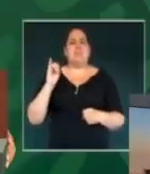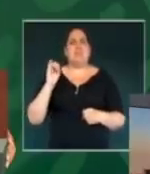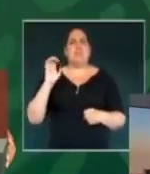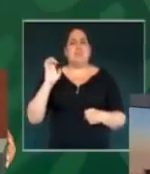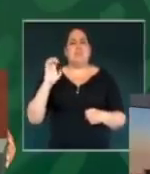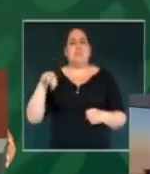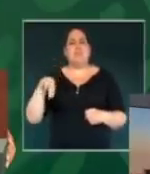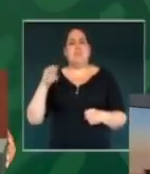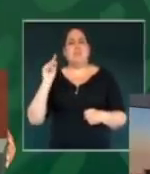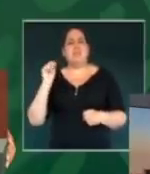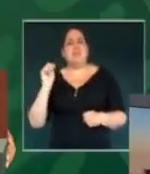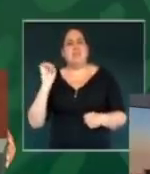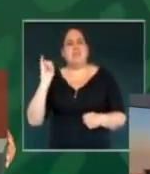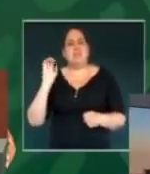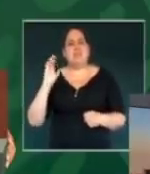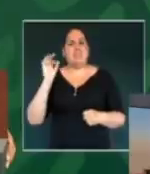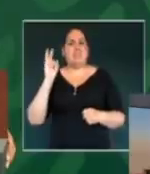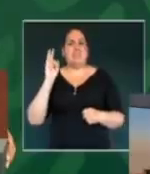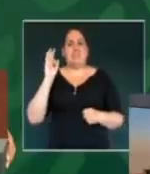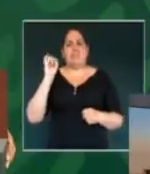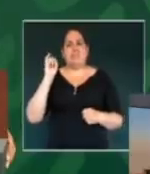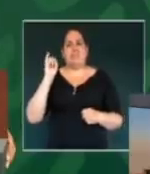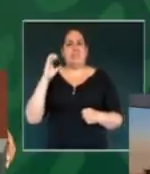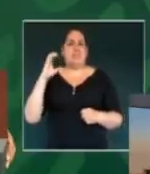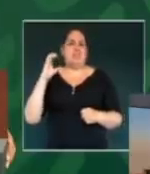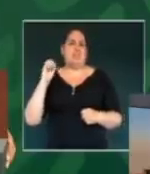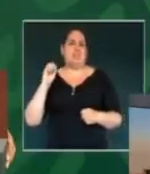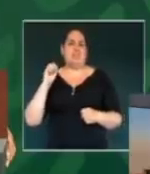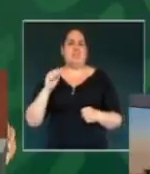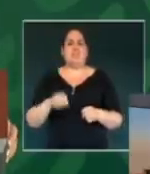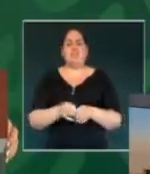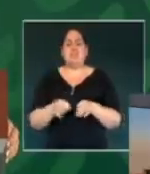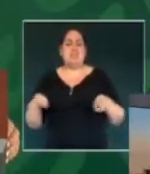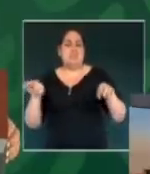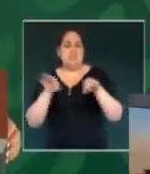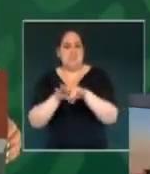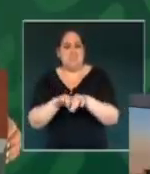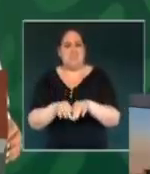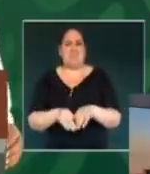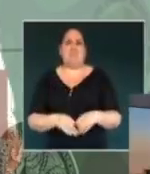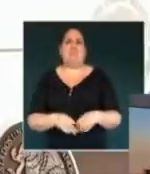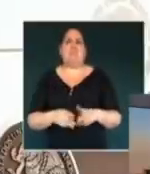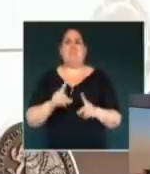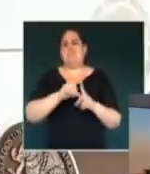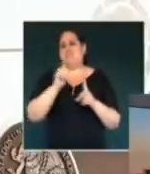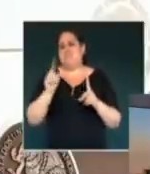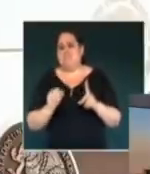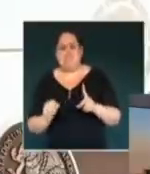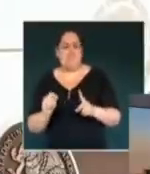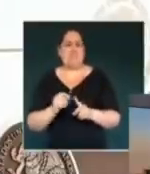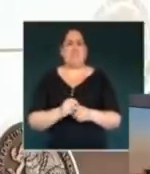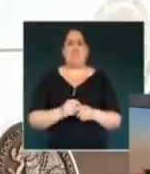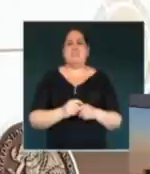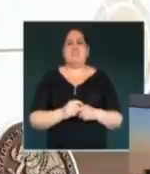están conduciendo la estrategia para enfrentar la